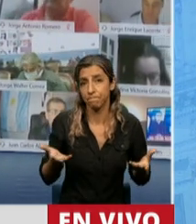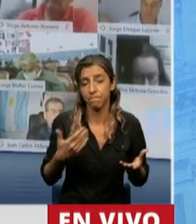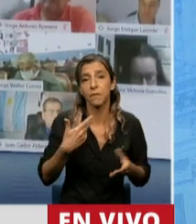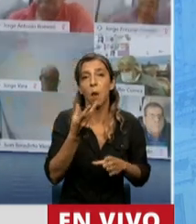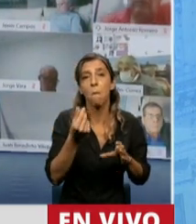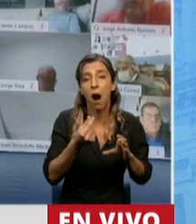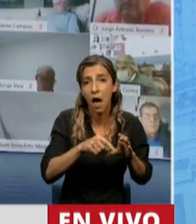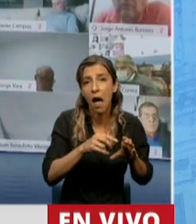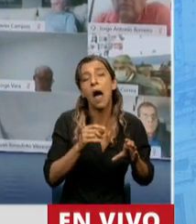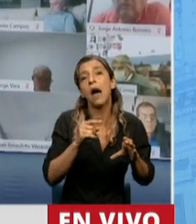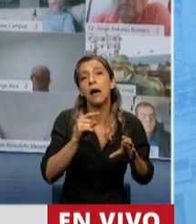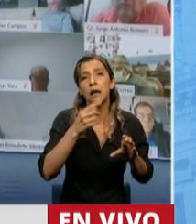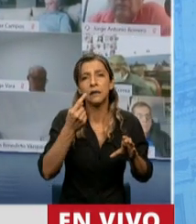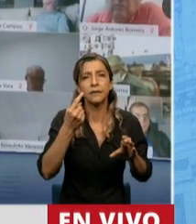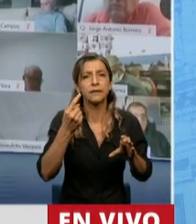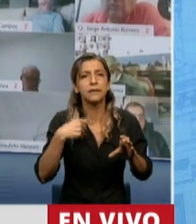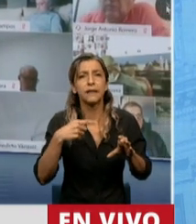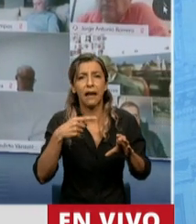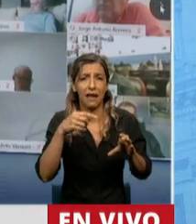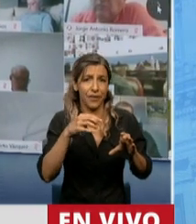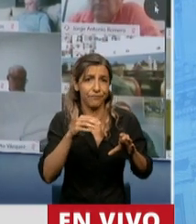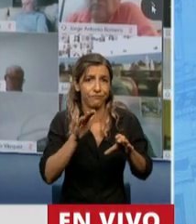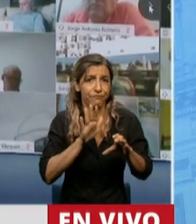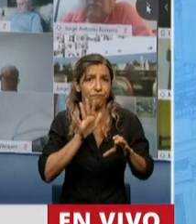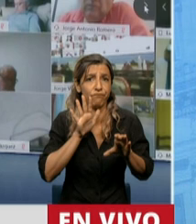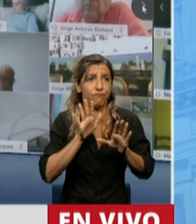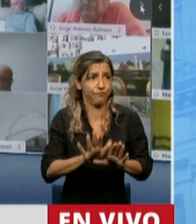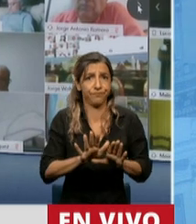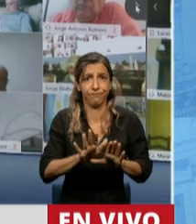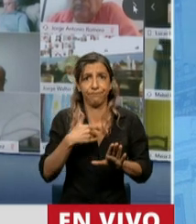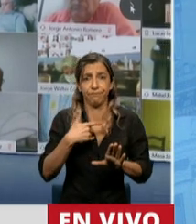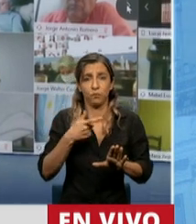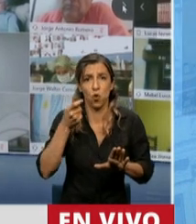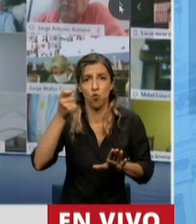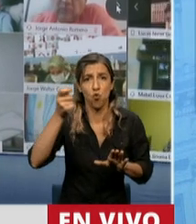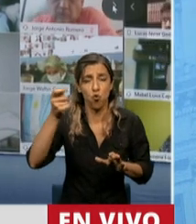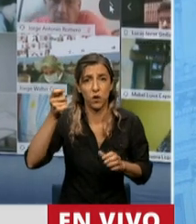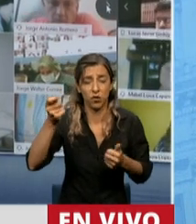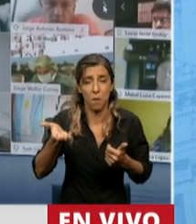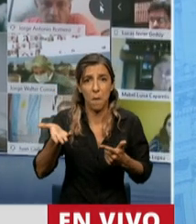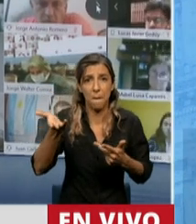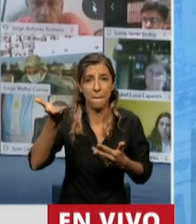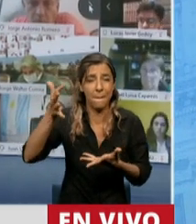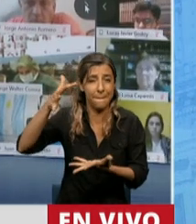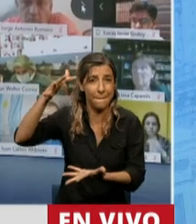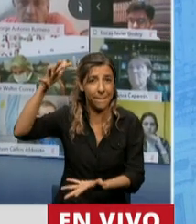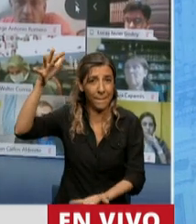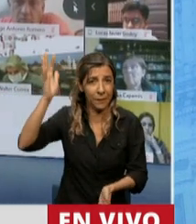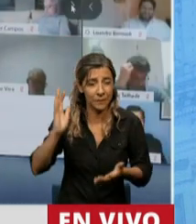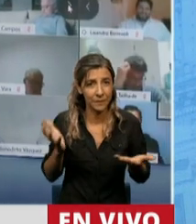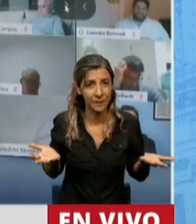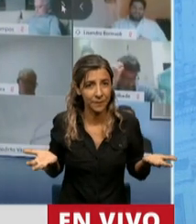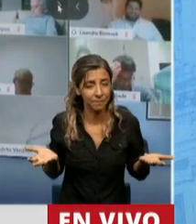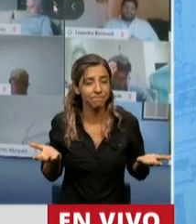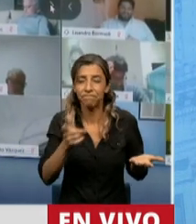más sentencia seis veces más juicio de lo que hizo la gestión anterior en los últimos 4 años entonces me parece que